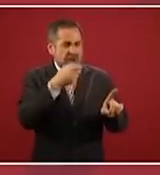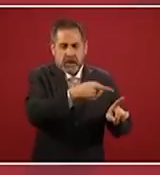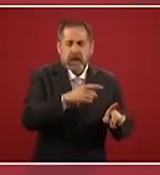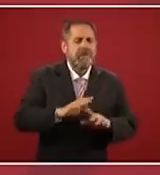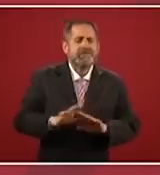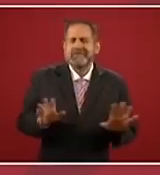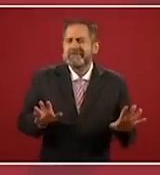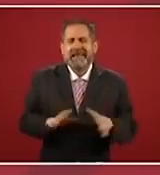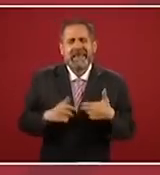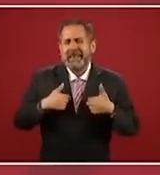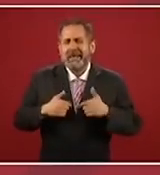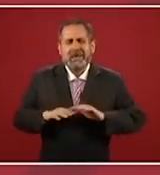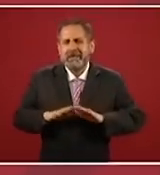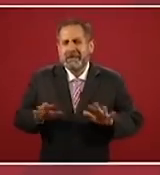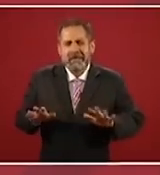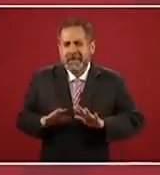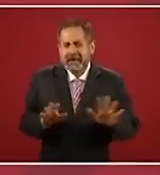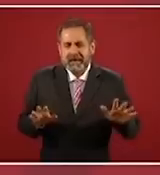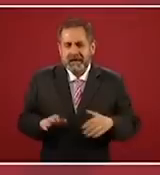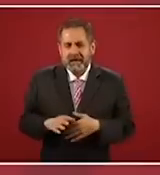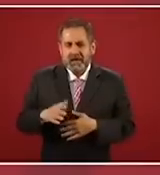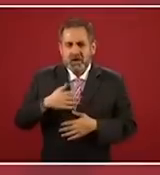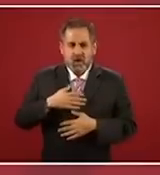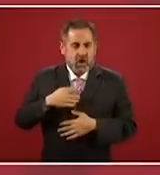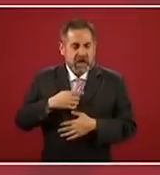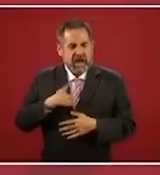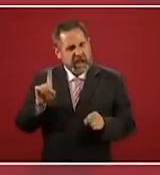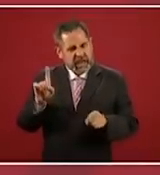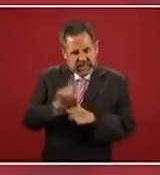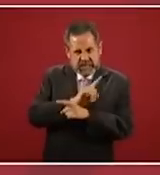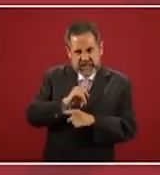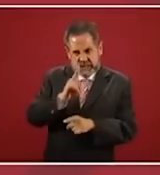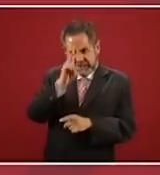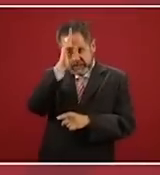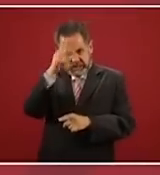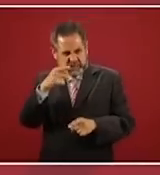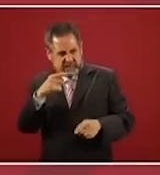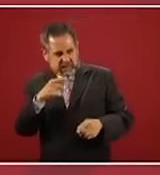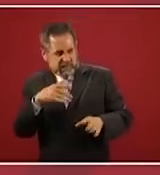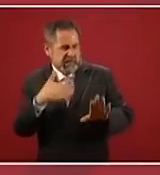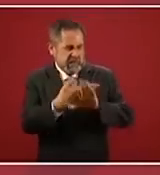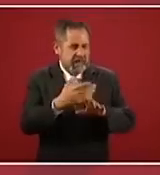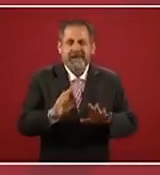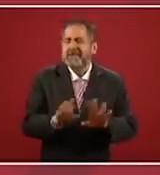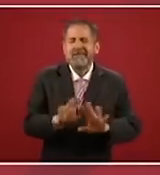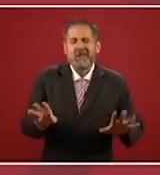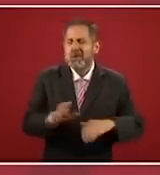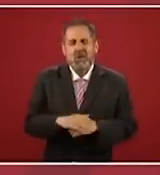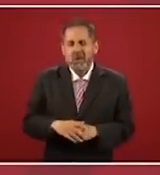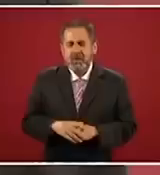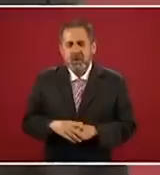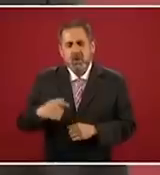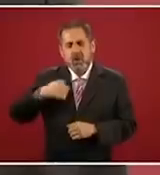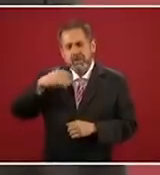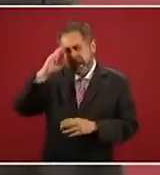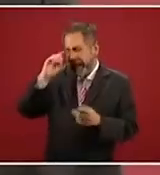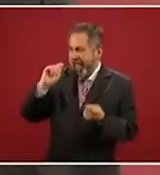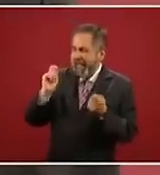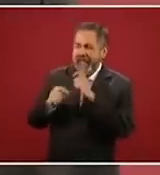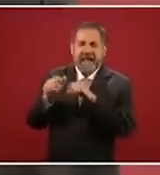que no es mi fuerte la venganza, que pensemos en cambiar esto,